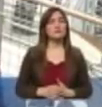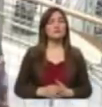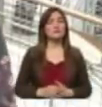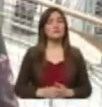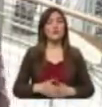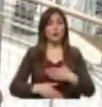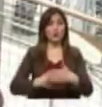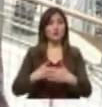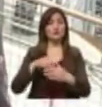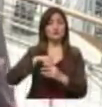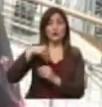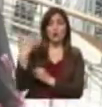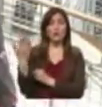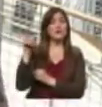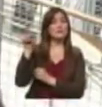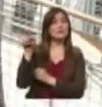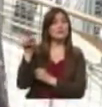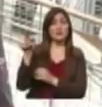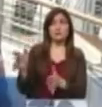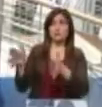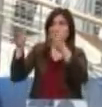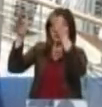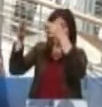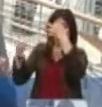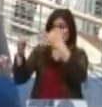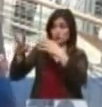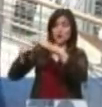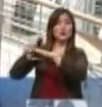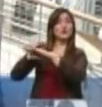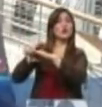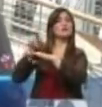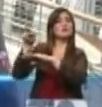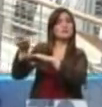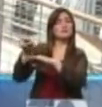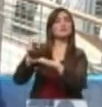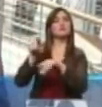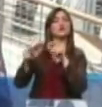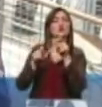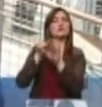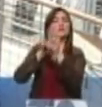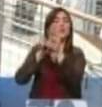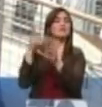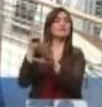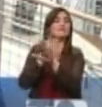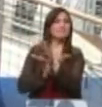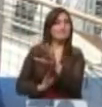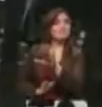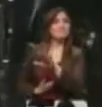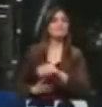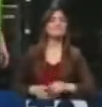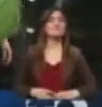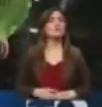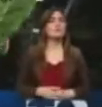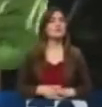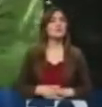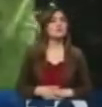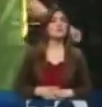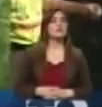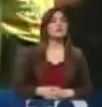se desarrollaba, en los exteriores de la Corte Nacional de Justicia se ubicaron simpatizantes del vicepresidente de la República, Jorge Glass.